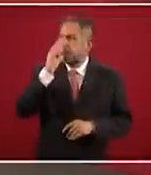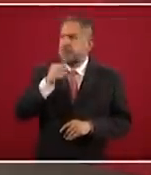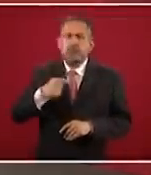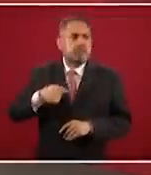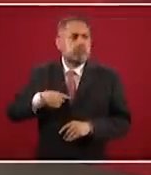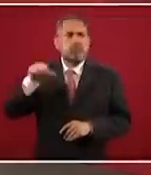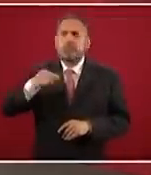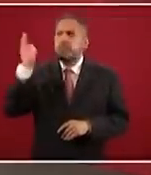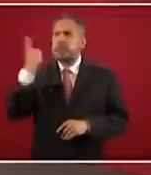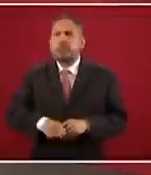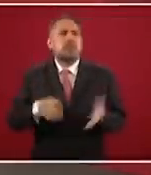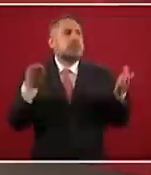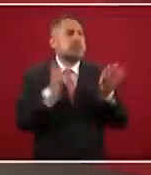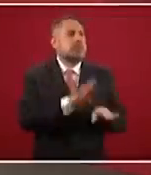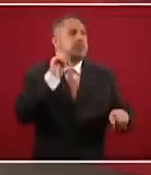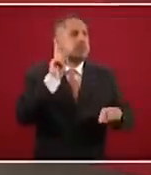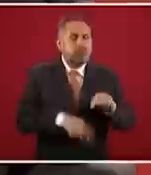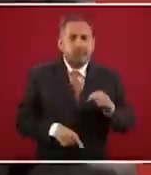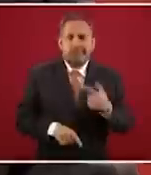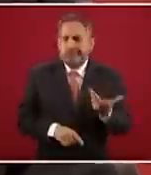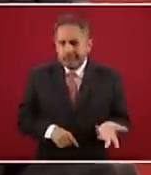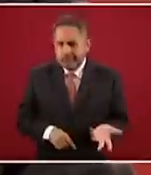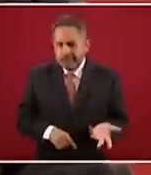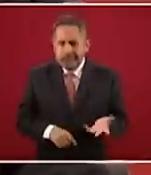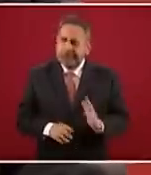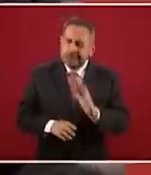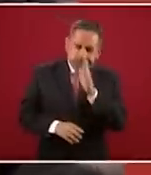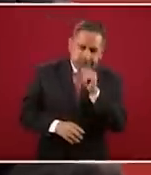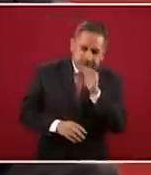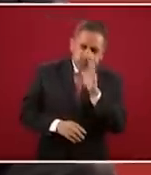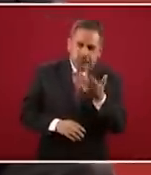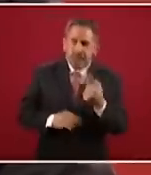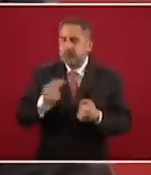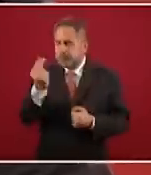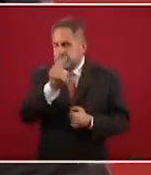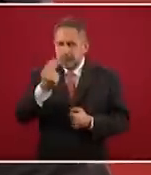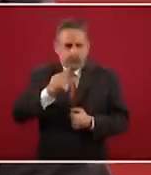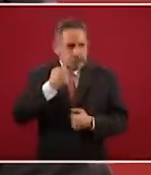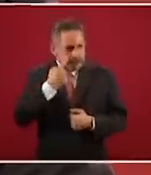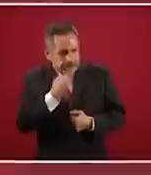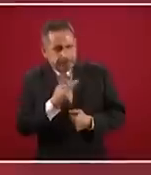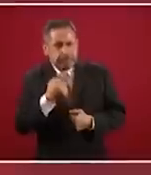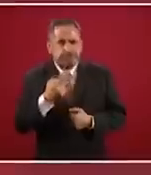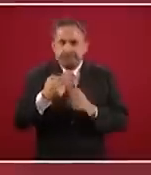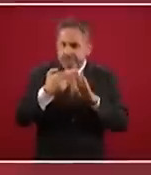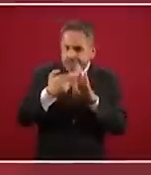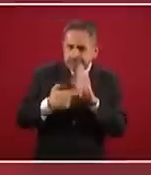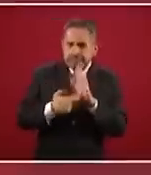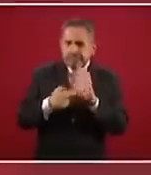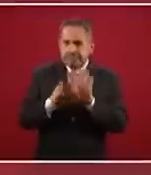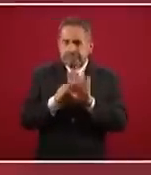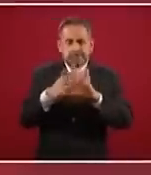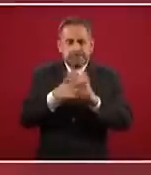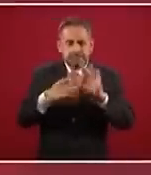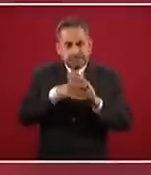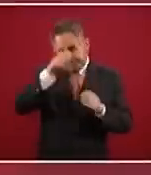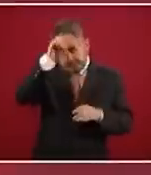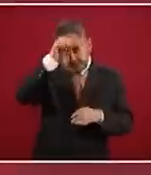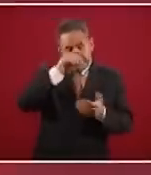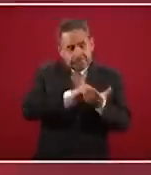que en general, digamos, ya no van a haber minas. Necesitamos que se mantengan